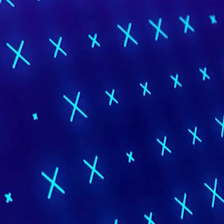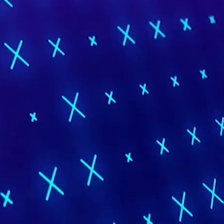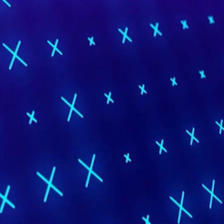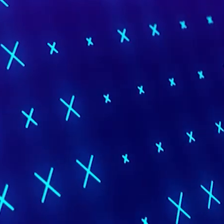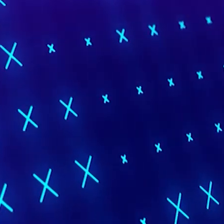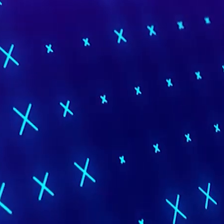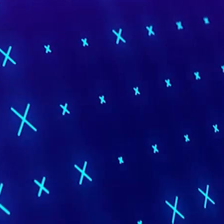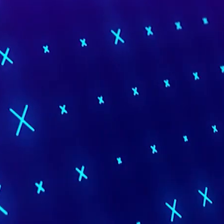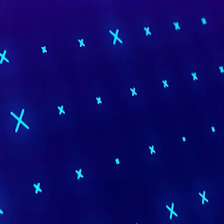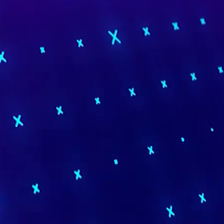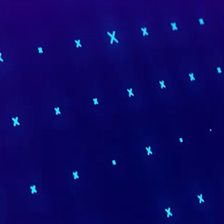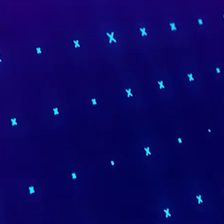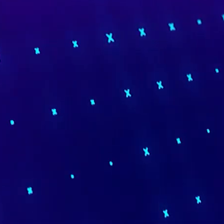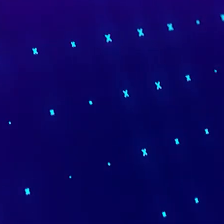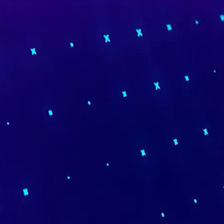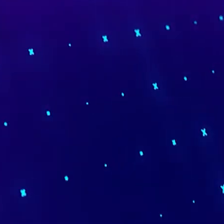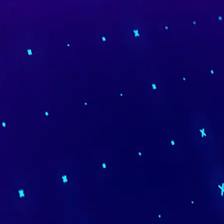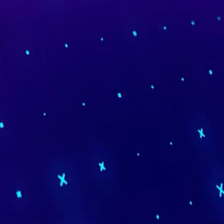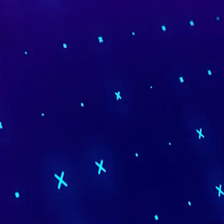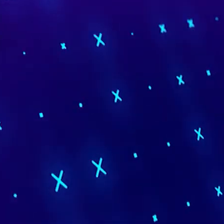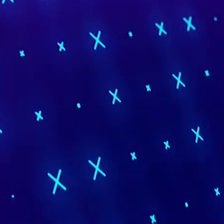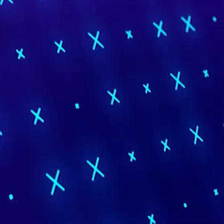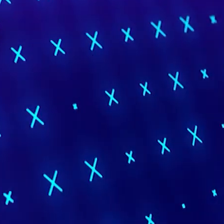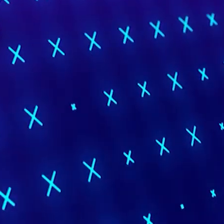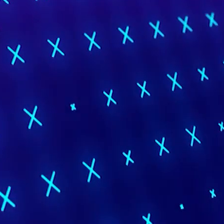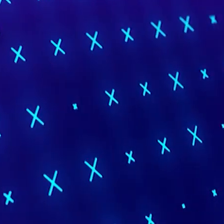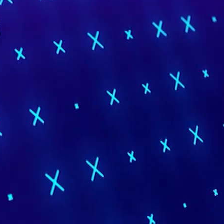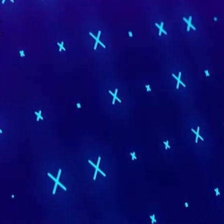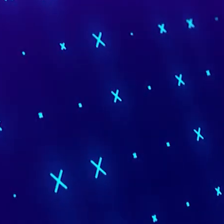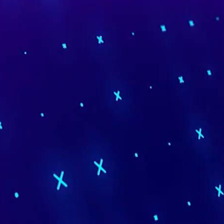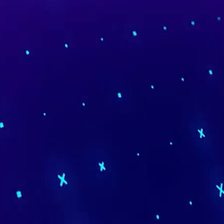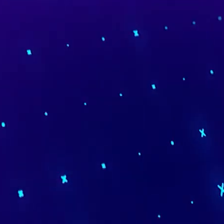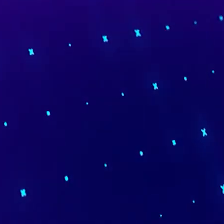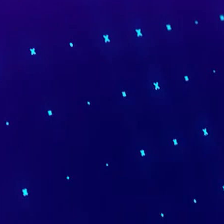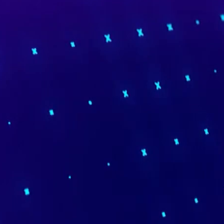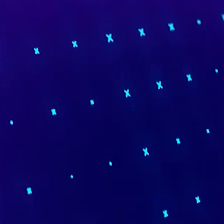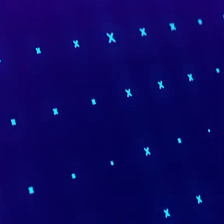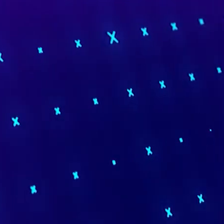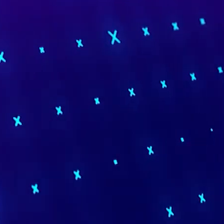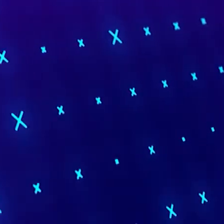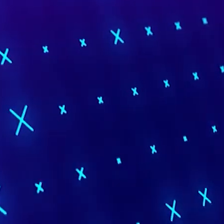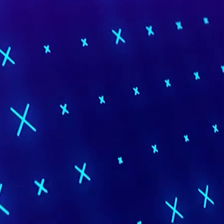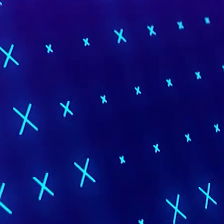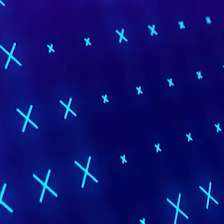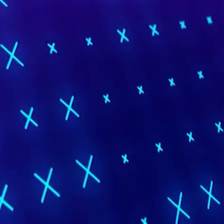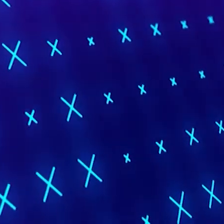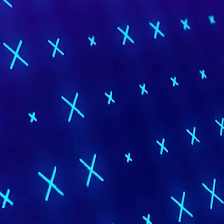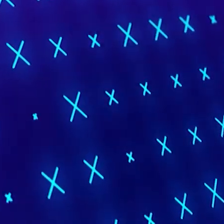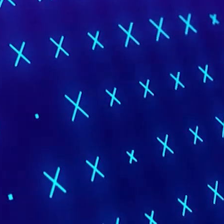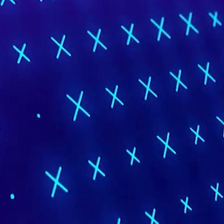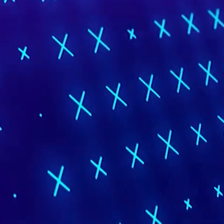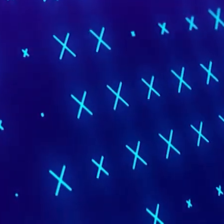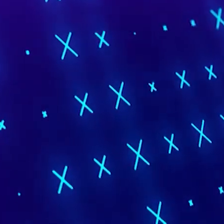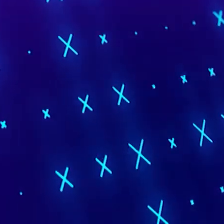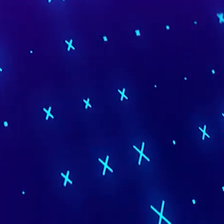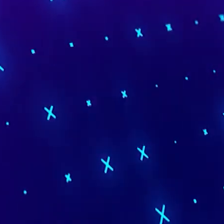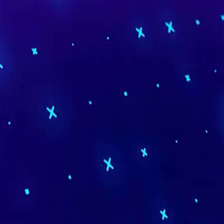La información más relevante de la inclusión a personas con discapacidad en Baja California Sur.